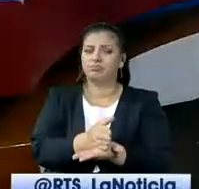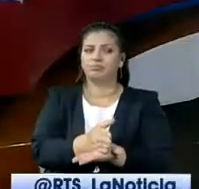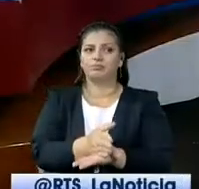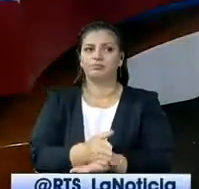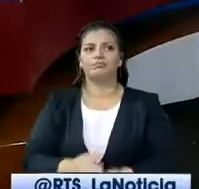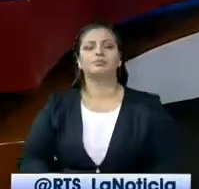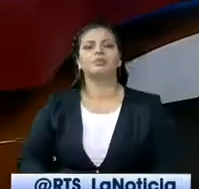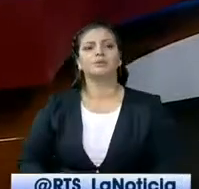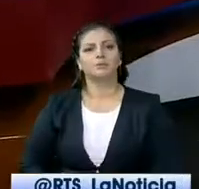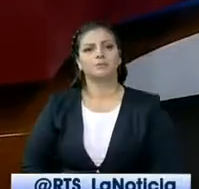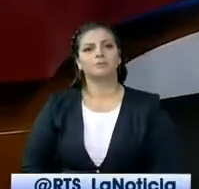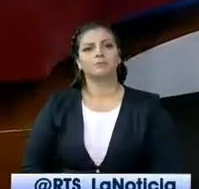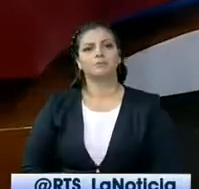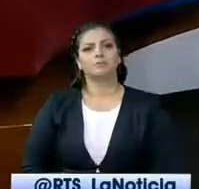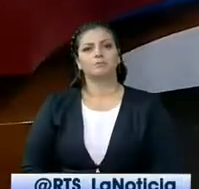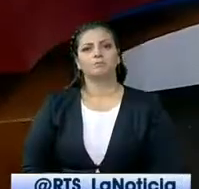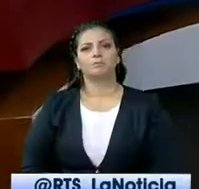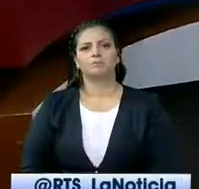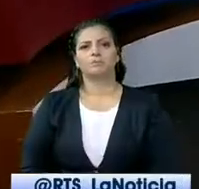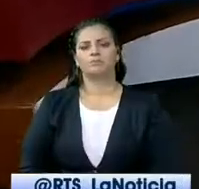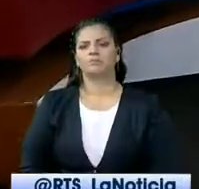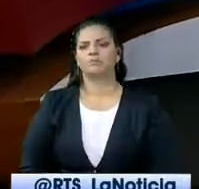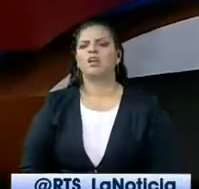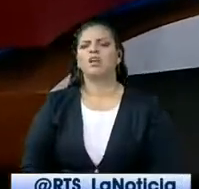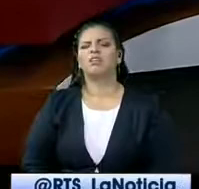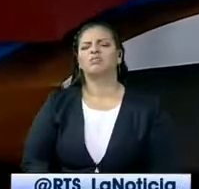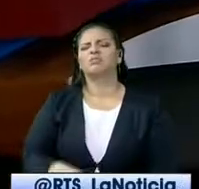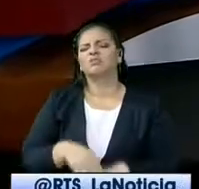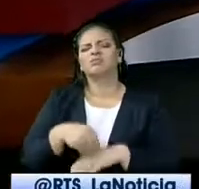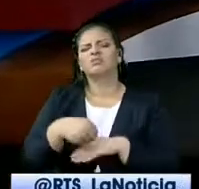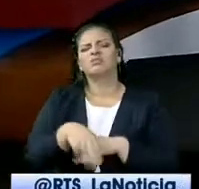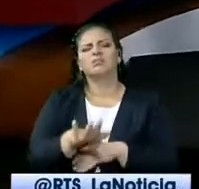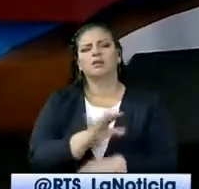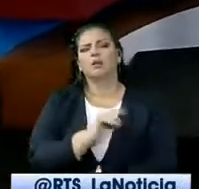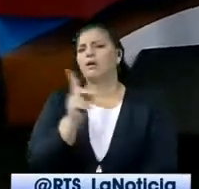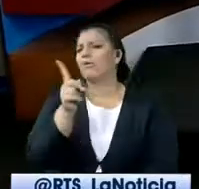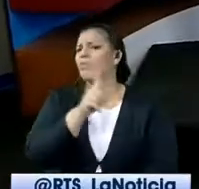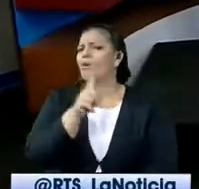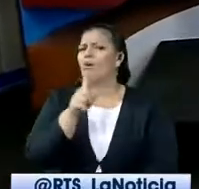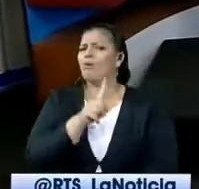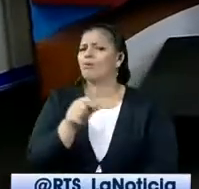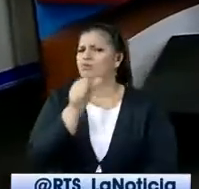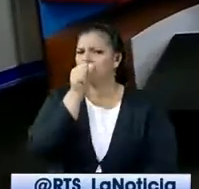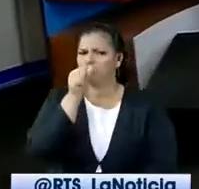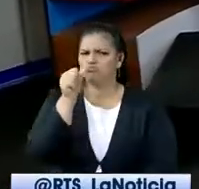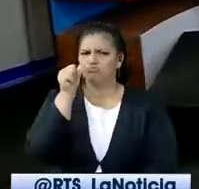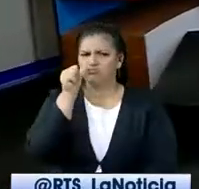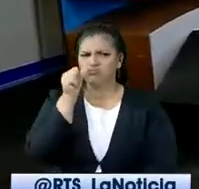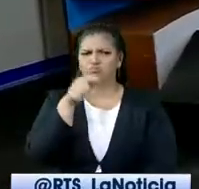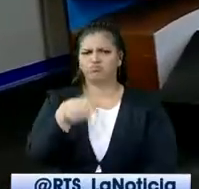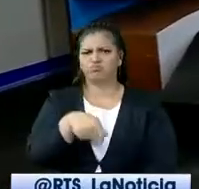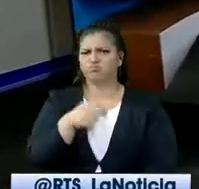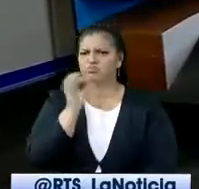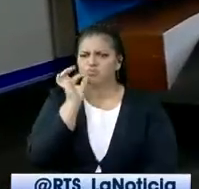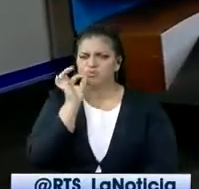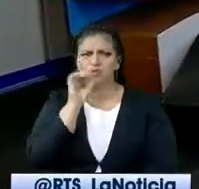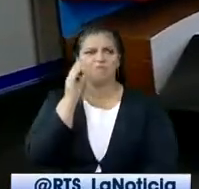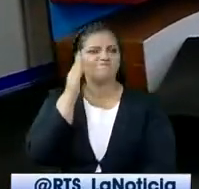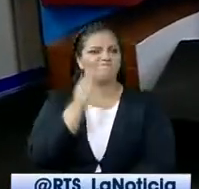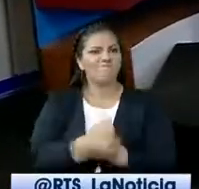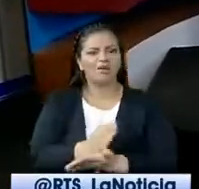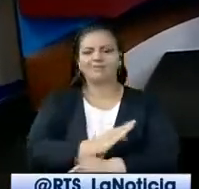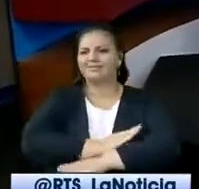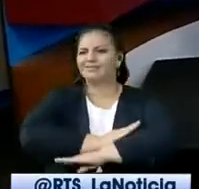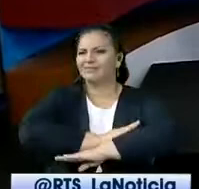sin cuartel. No le damos ni un milímetro de terreno. No permitimos que